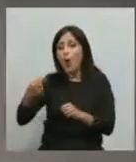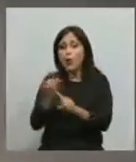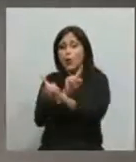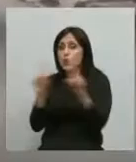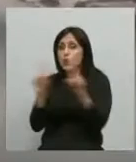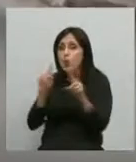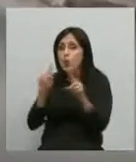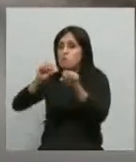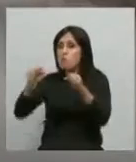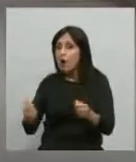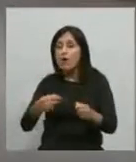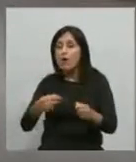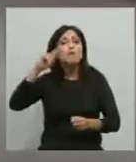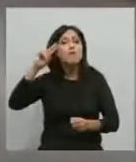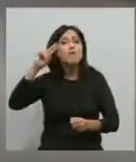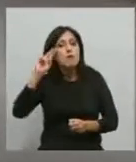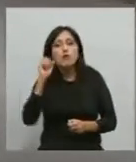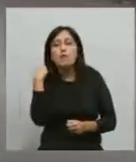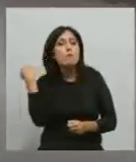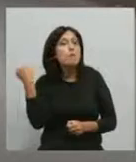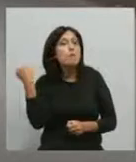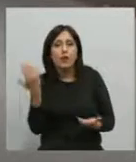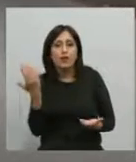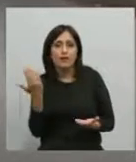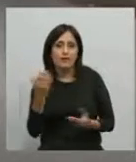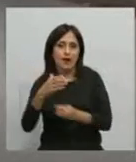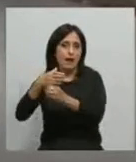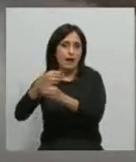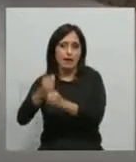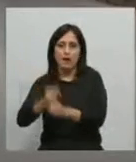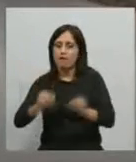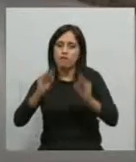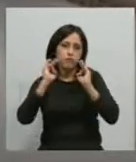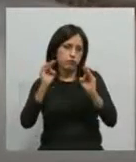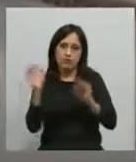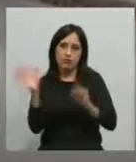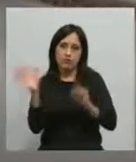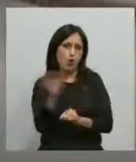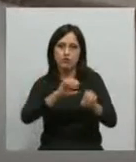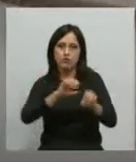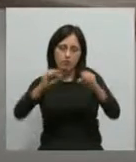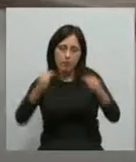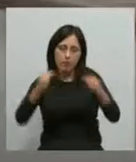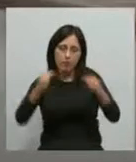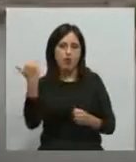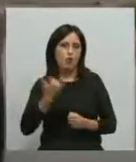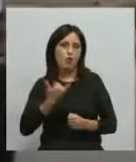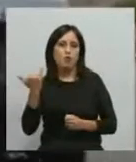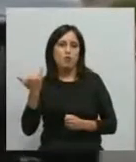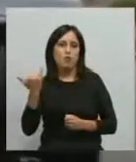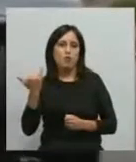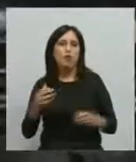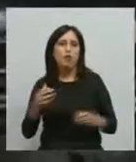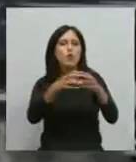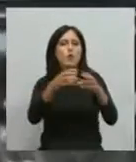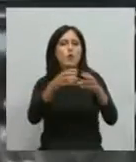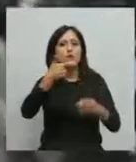así es y lo decíamos entonces el paro del transporte fue total de todo tipo pero el sindicato del